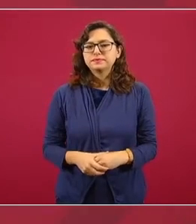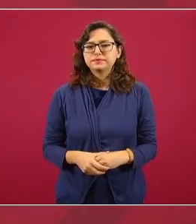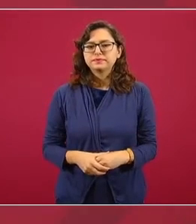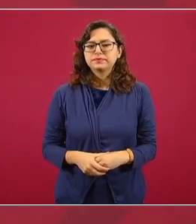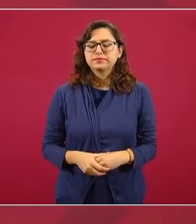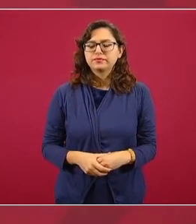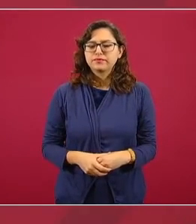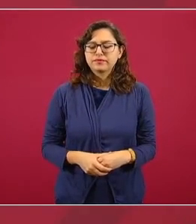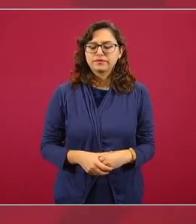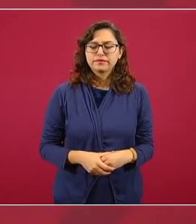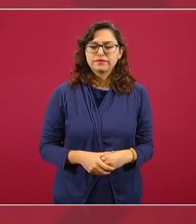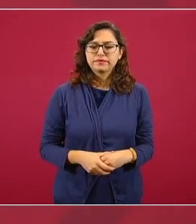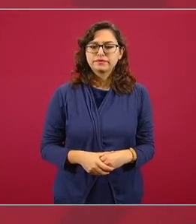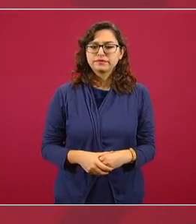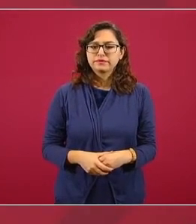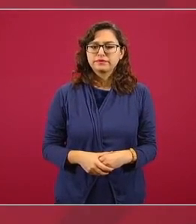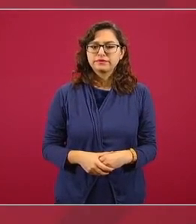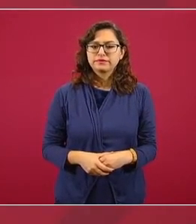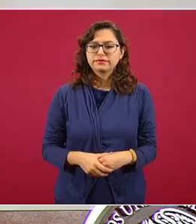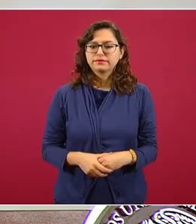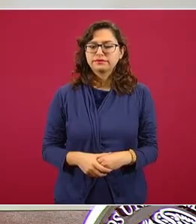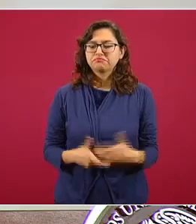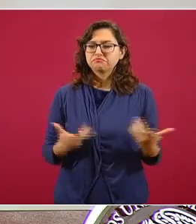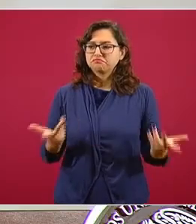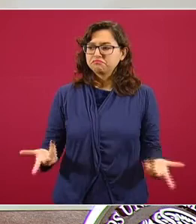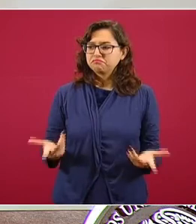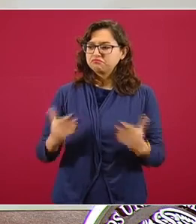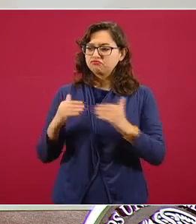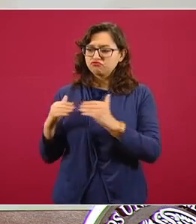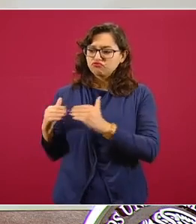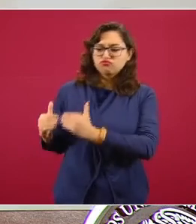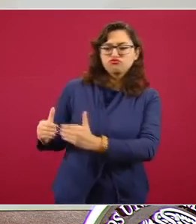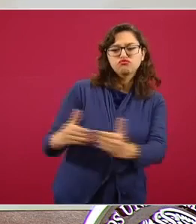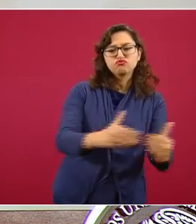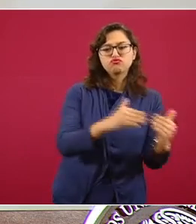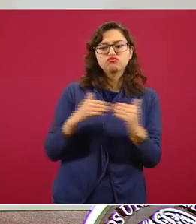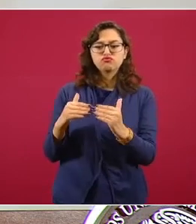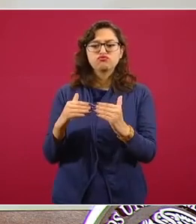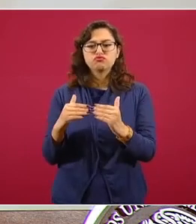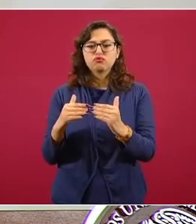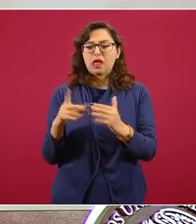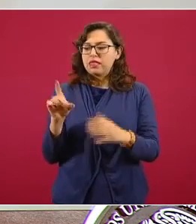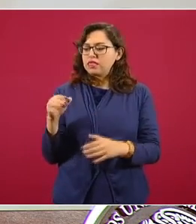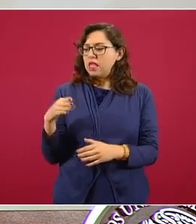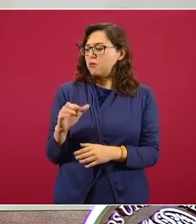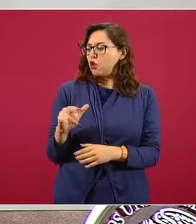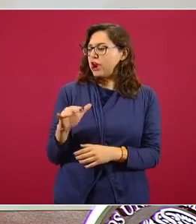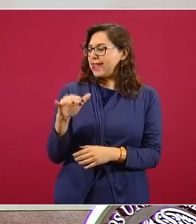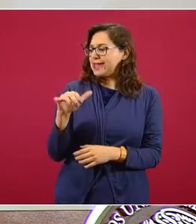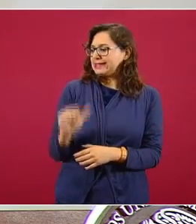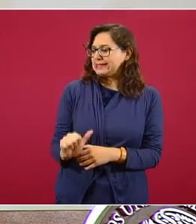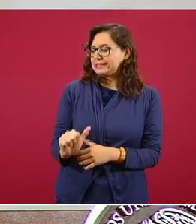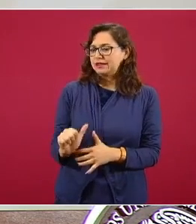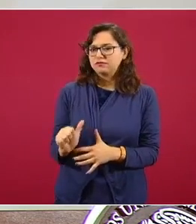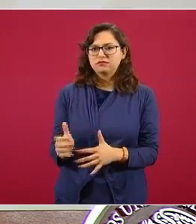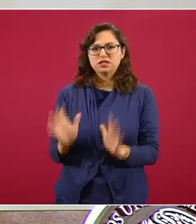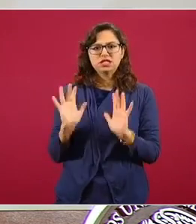se arraigue, se convierta en costumbre, en